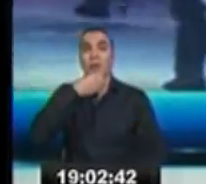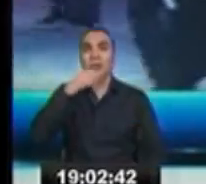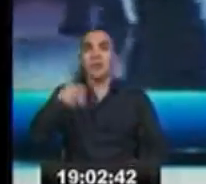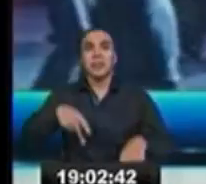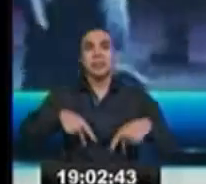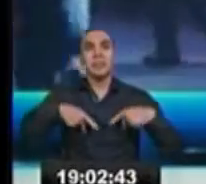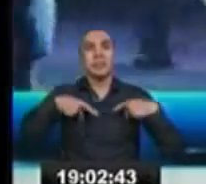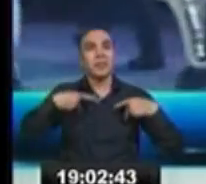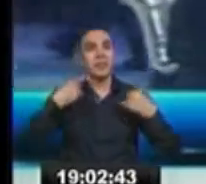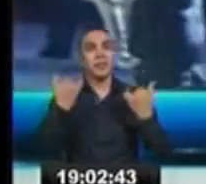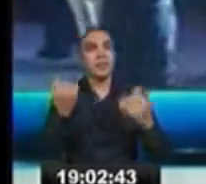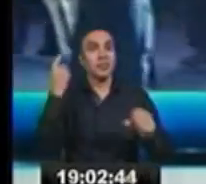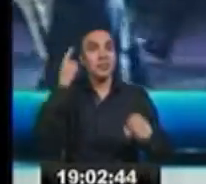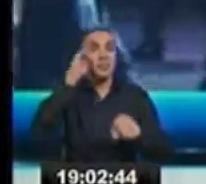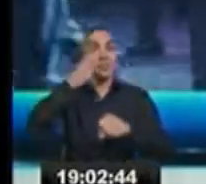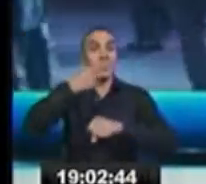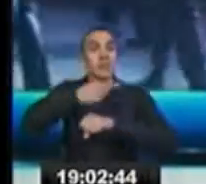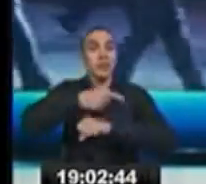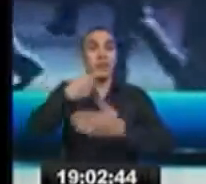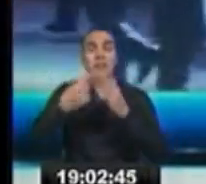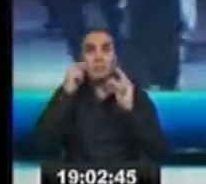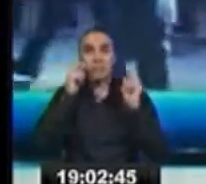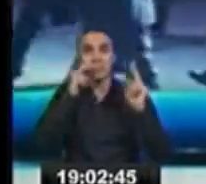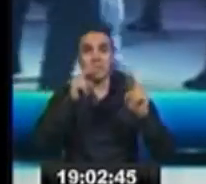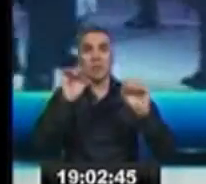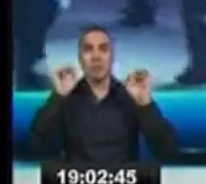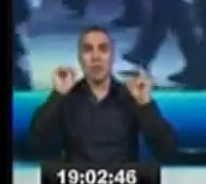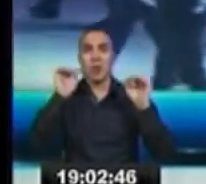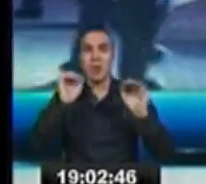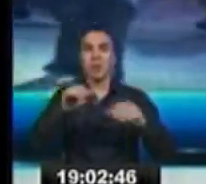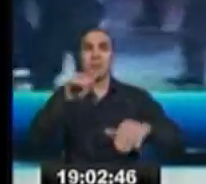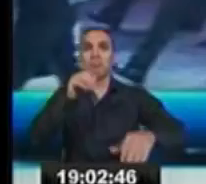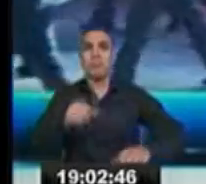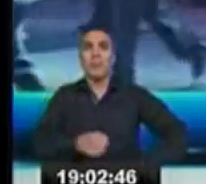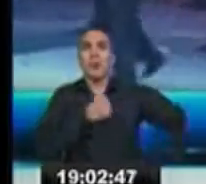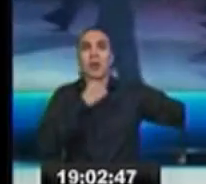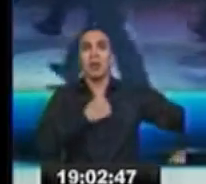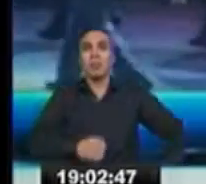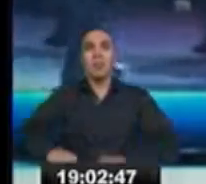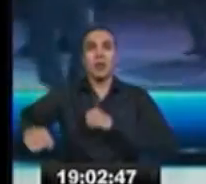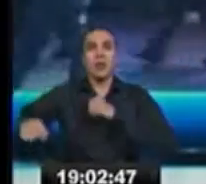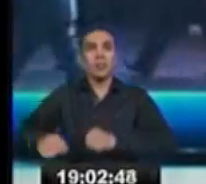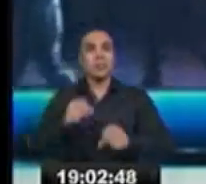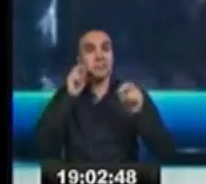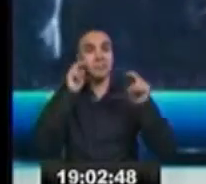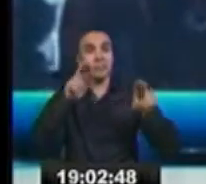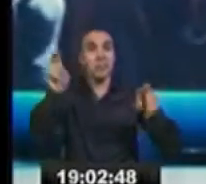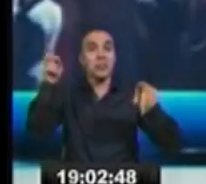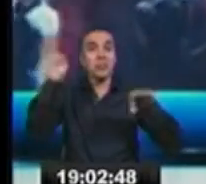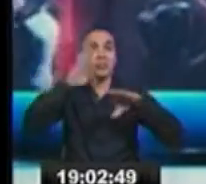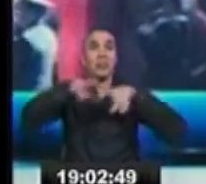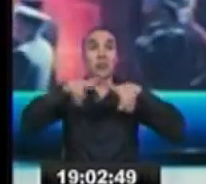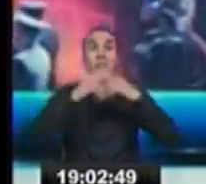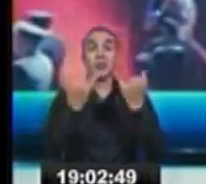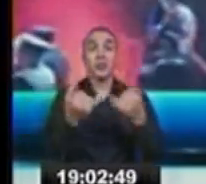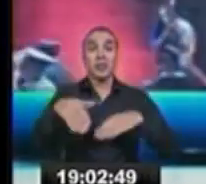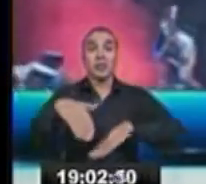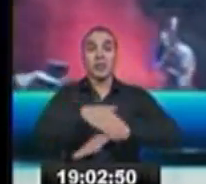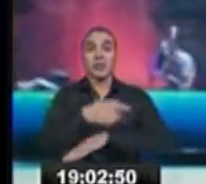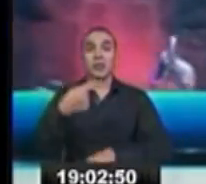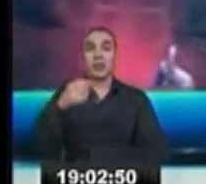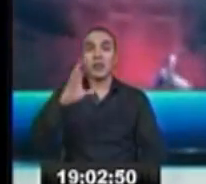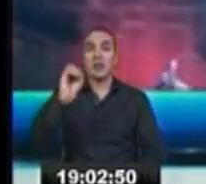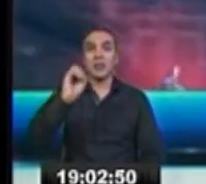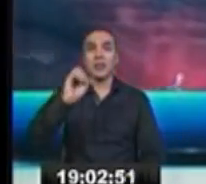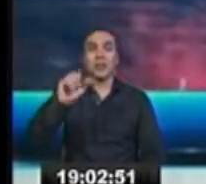ya en estos momentos la velada libertaria, como ustedes están observando en imágenes. Arrancó acá en la calle García Moreno,